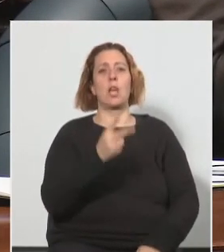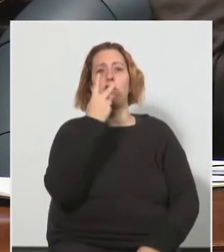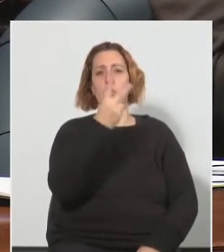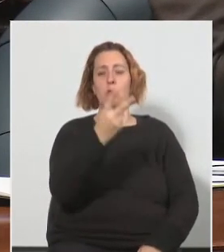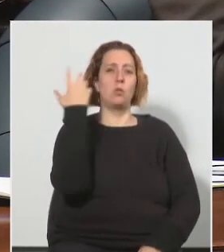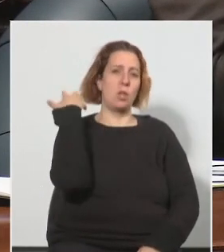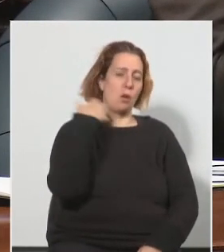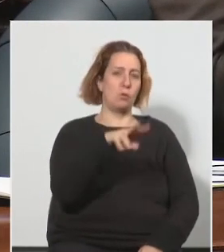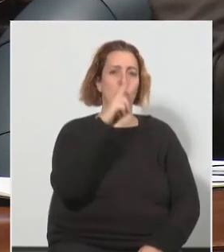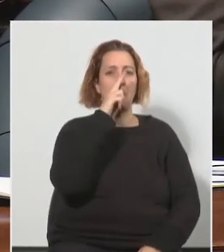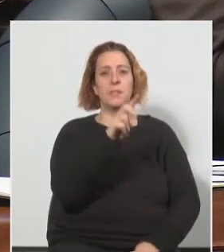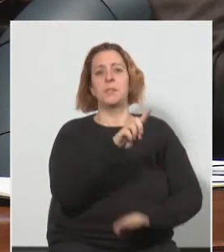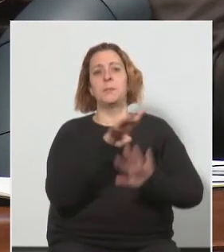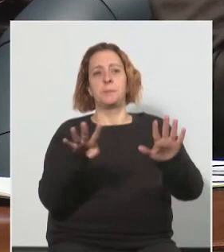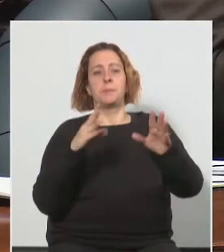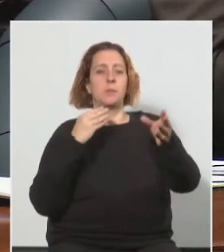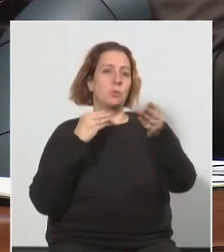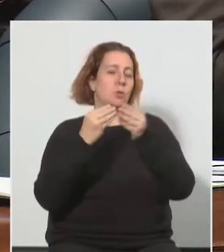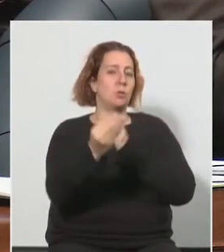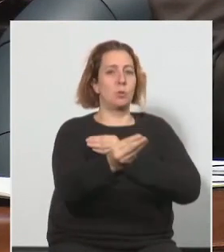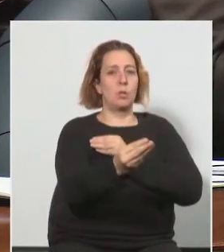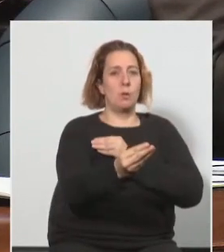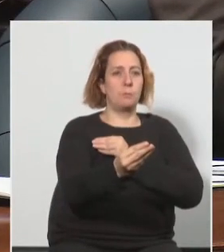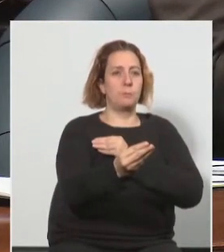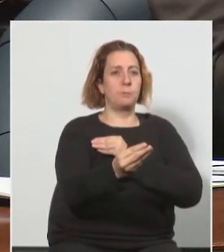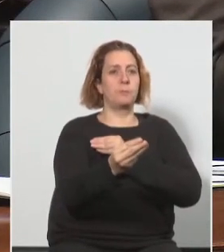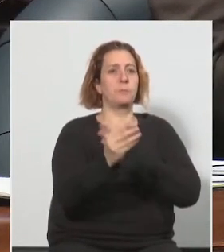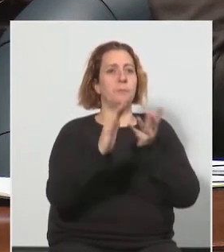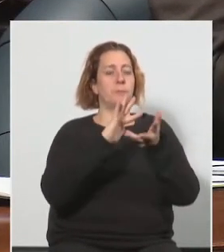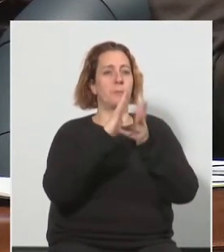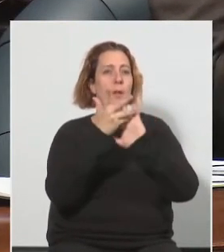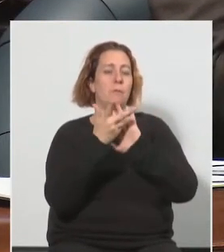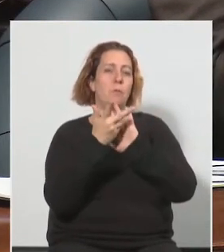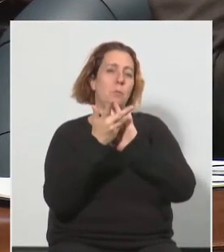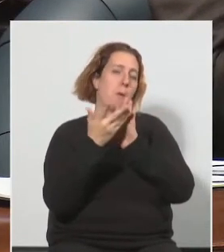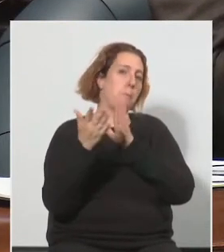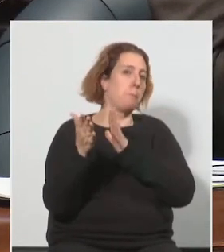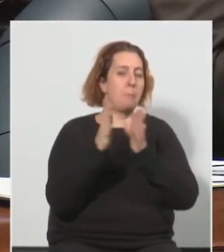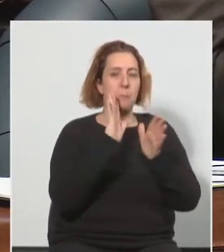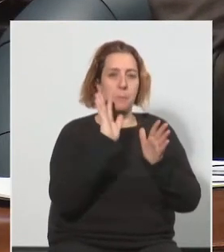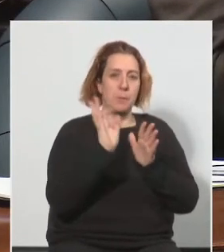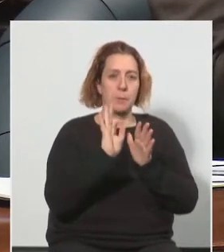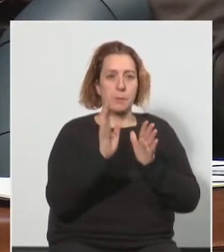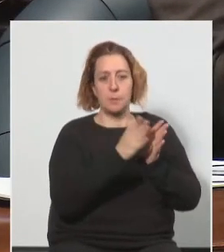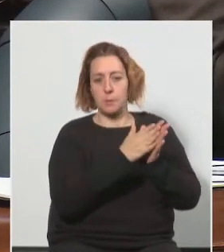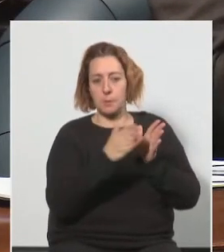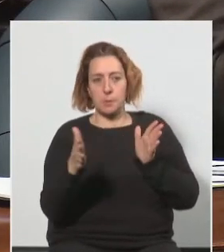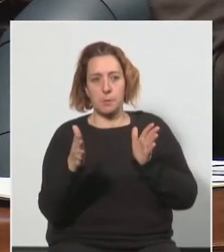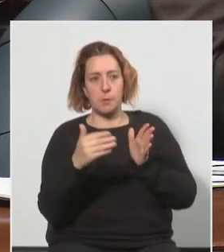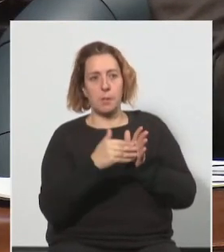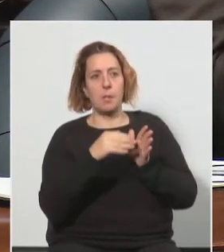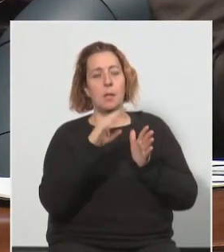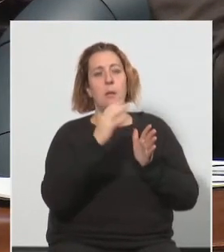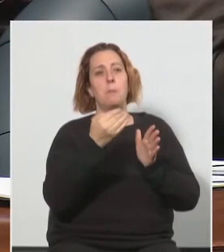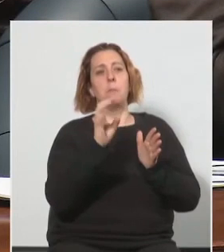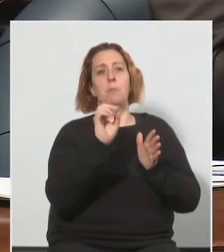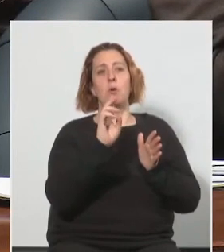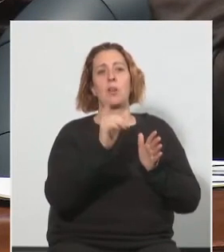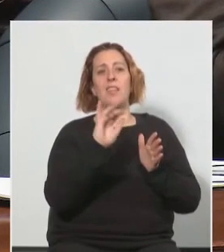de 2019 y fue sustituido en forma interina por Jaime